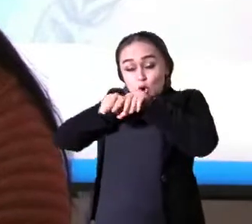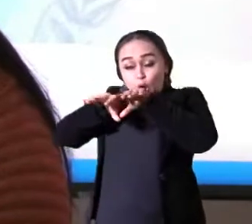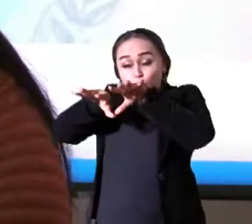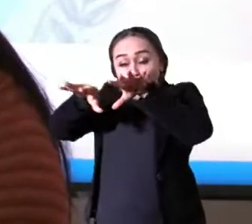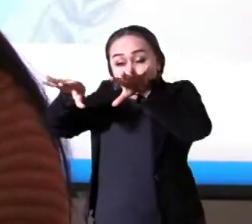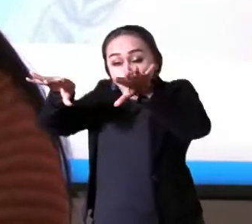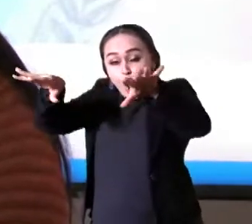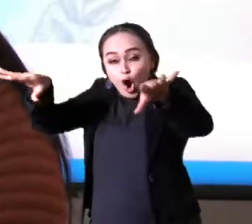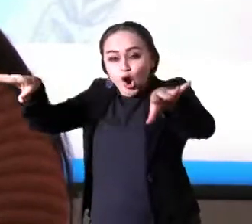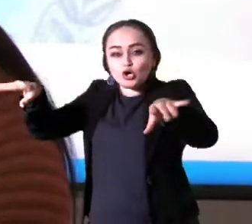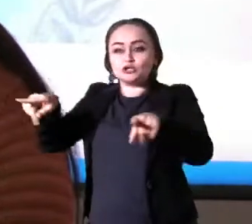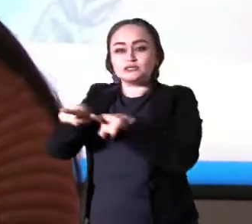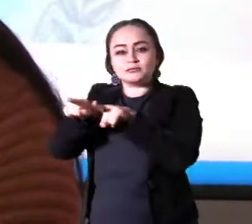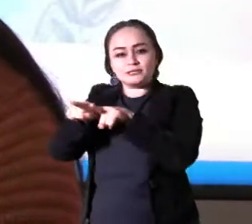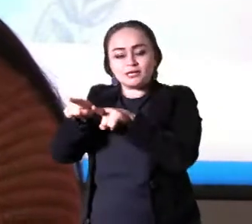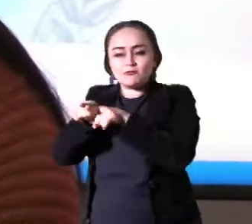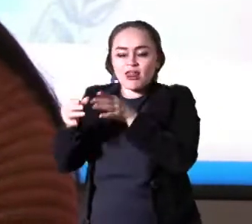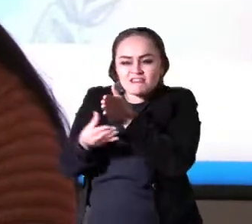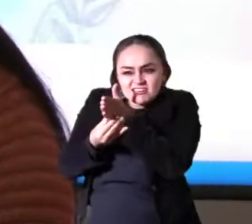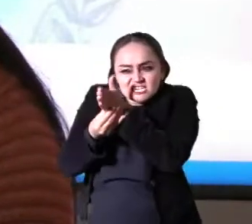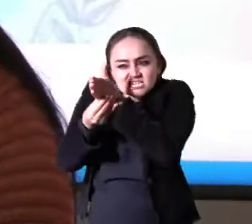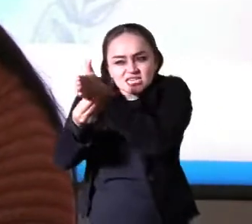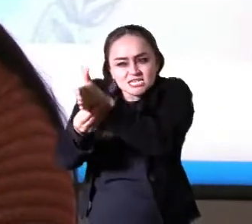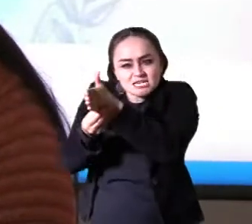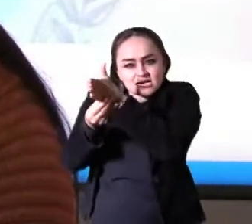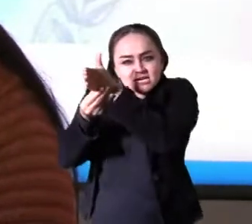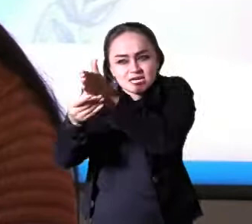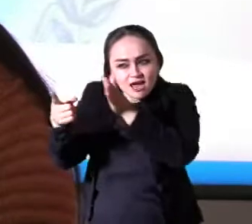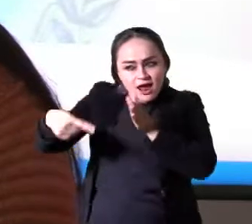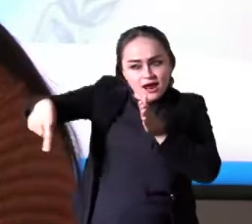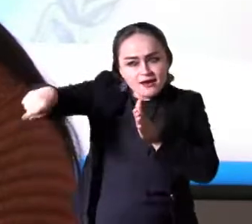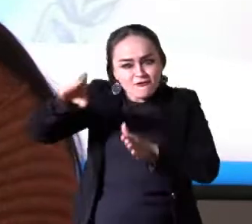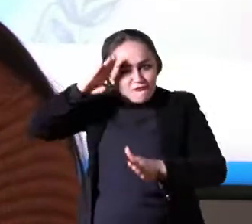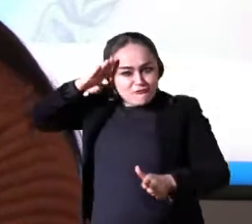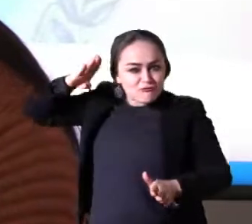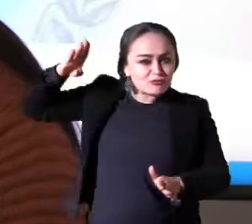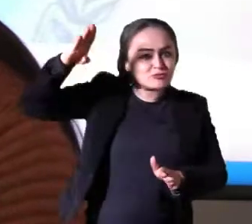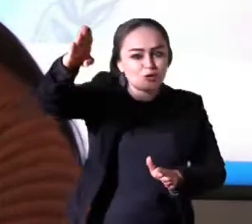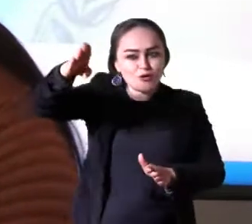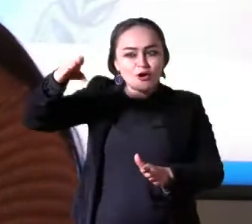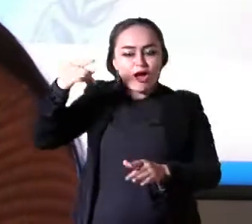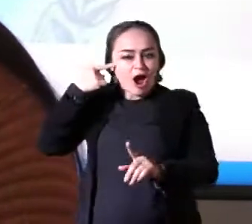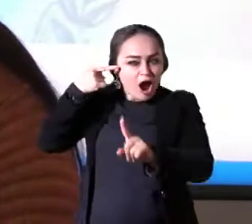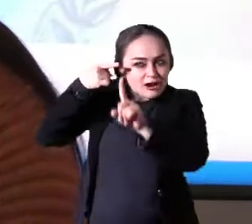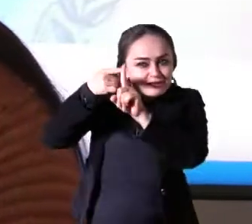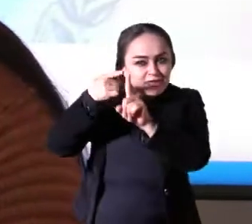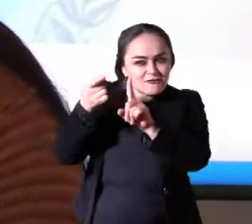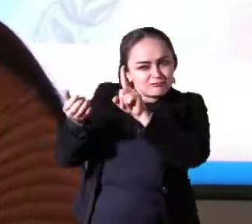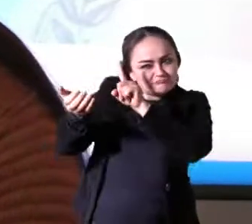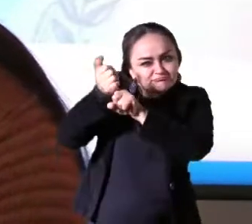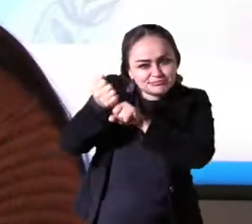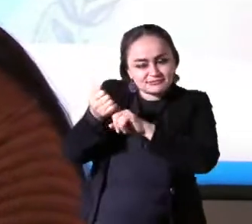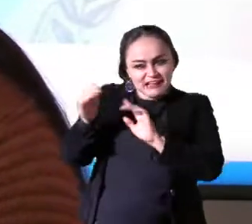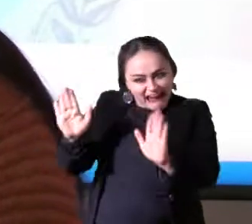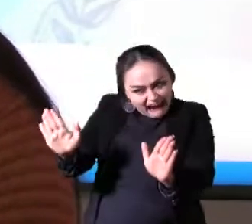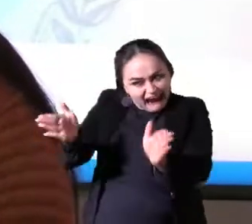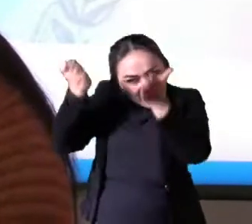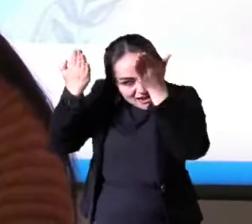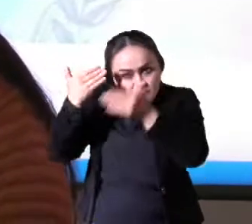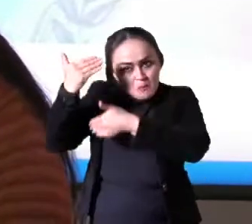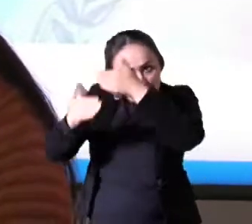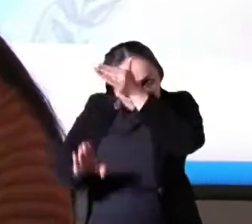toma de decisiones a futuro siempre resaltando la importancia del crecimiento a través del